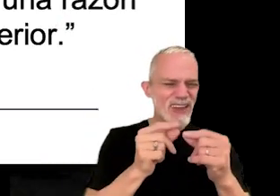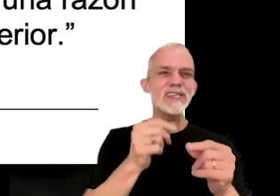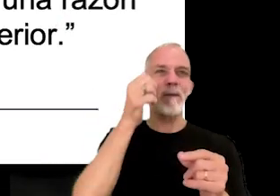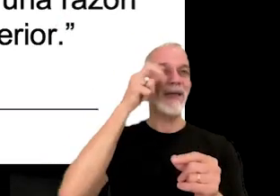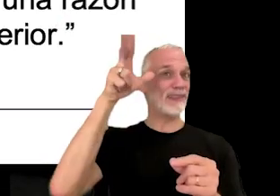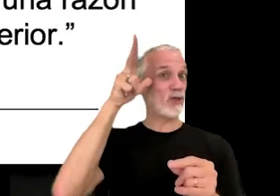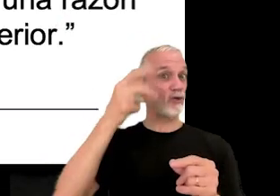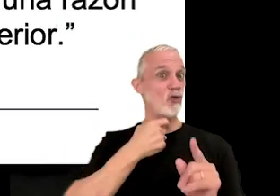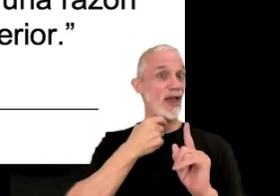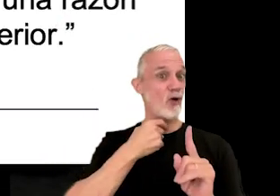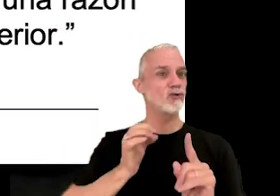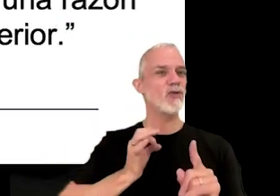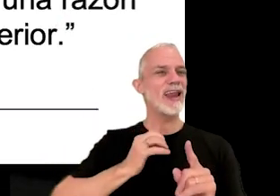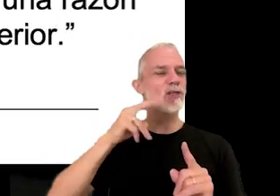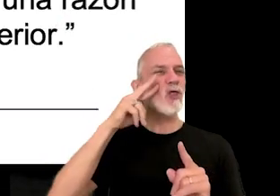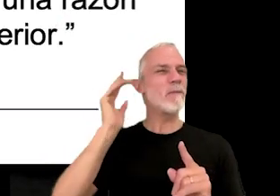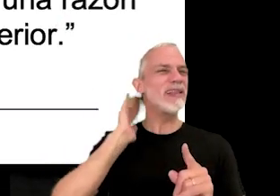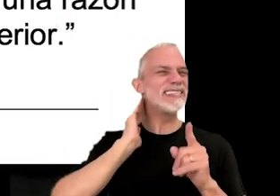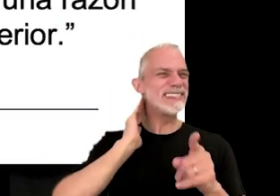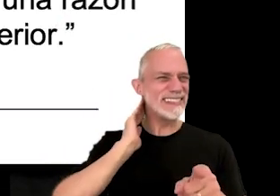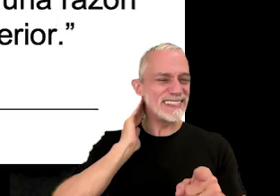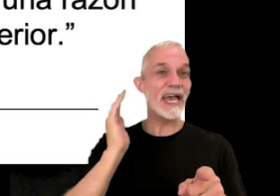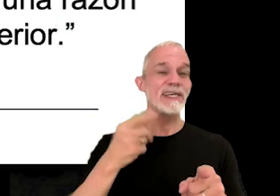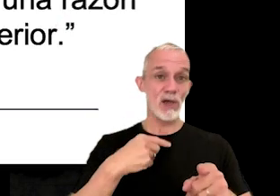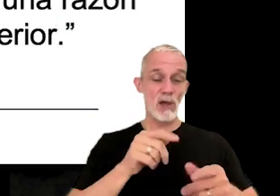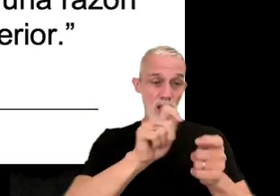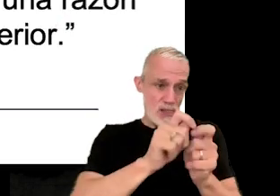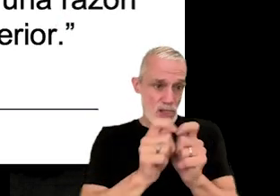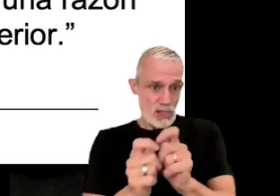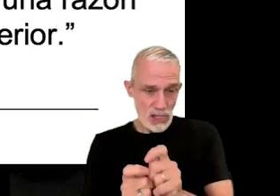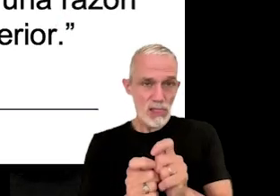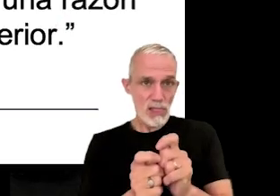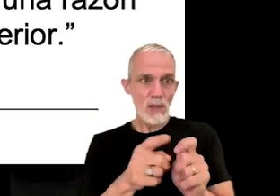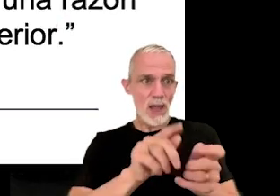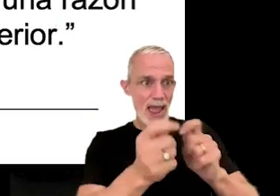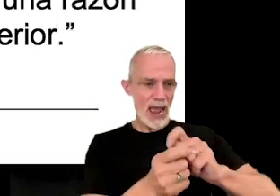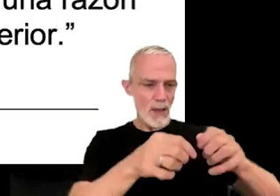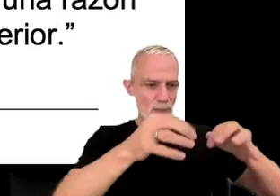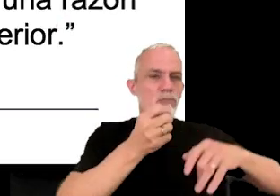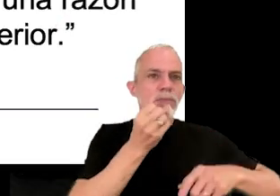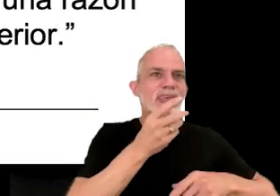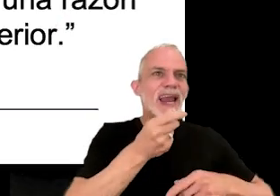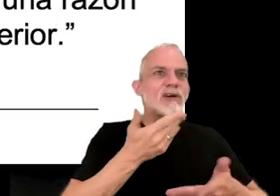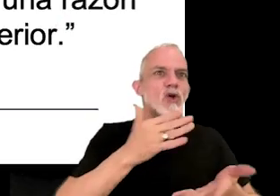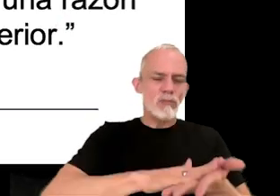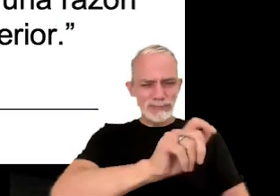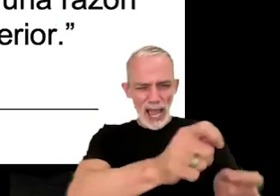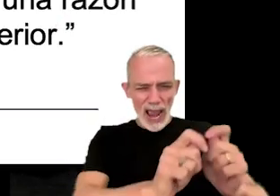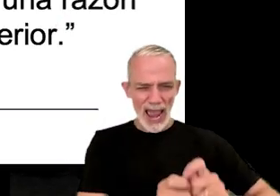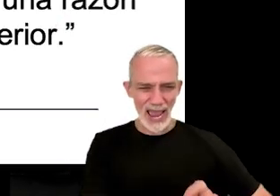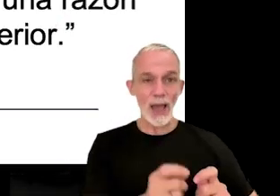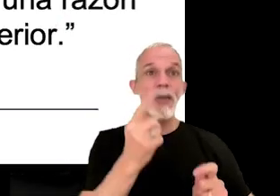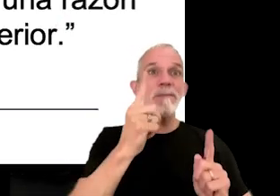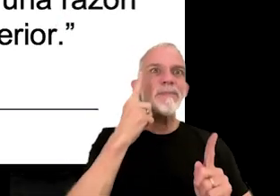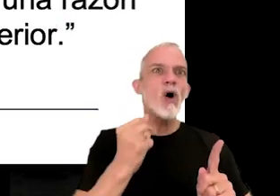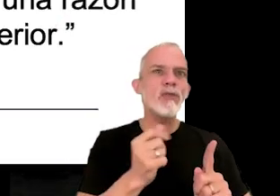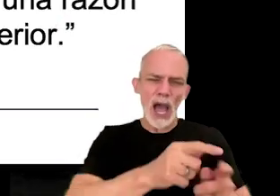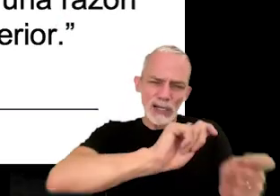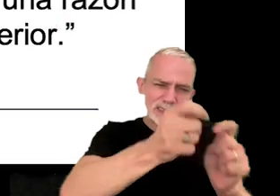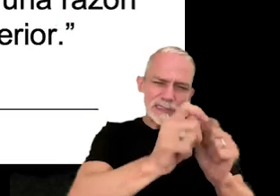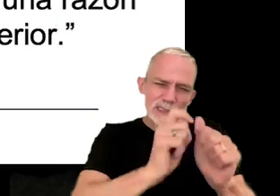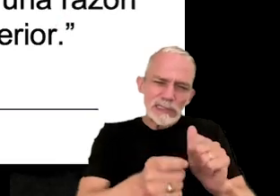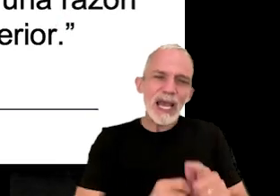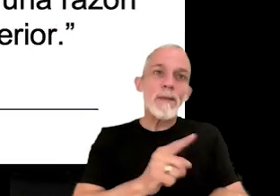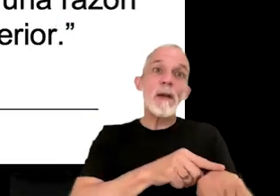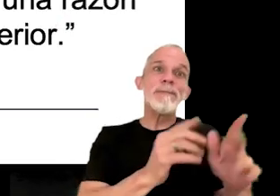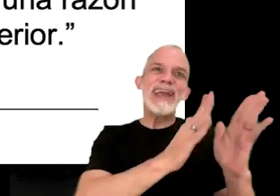del 2016 que el contribuyente rectifica las declaraciones juradas de seguridad social. O sea, en un solo día rectifica varios